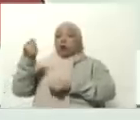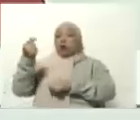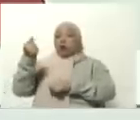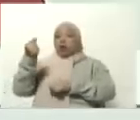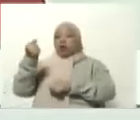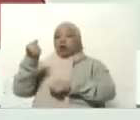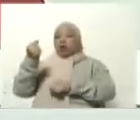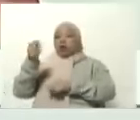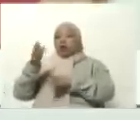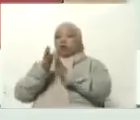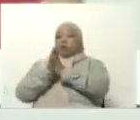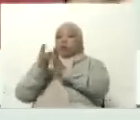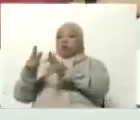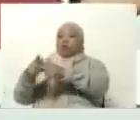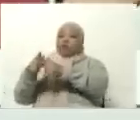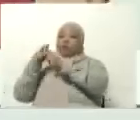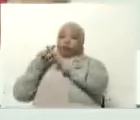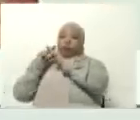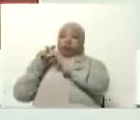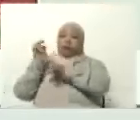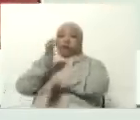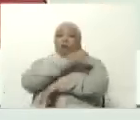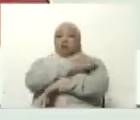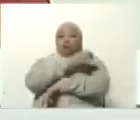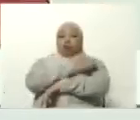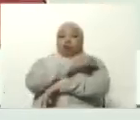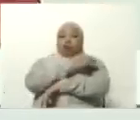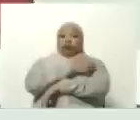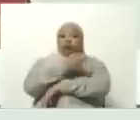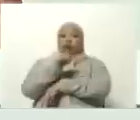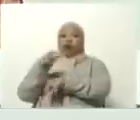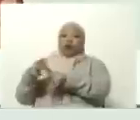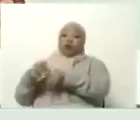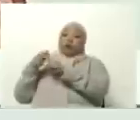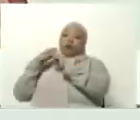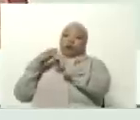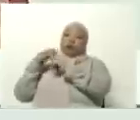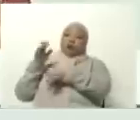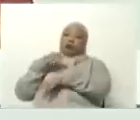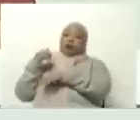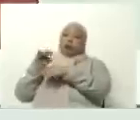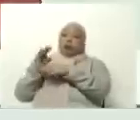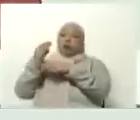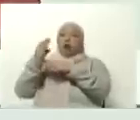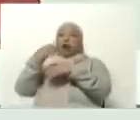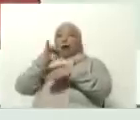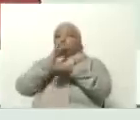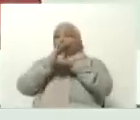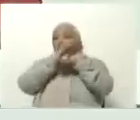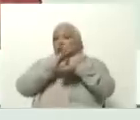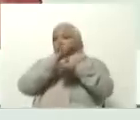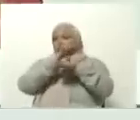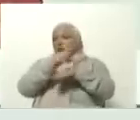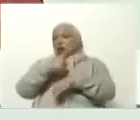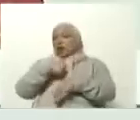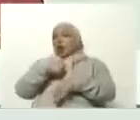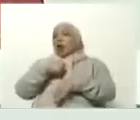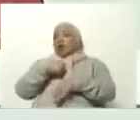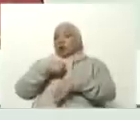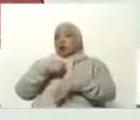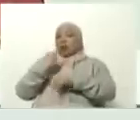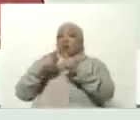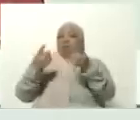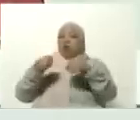que la tienen. O sea, la derecha son los que tienen esa plata, porque ellos dicen que la tienen protegida de ellos, ¿verdad? Entonces, les